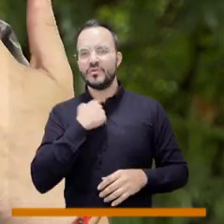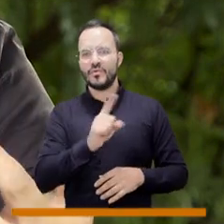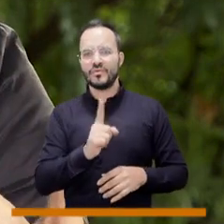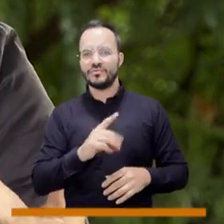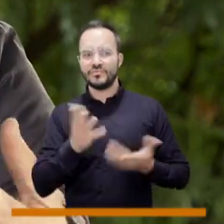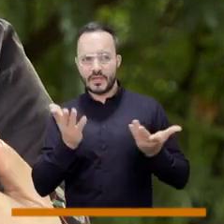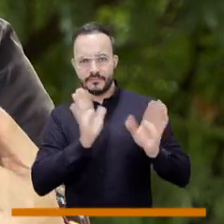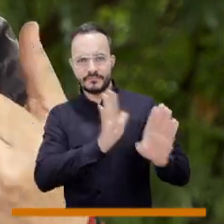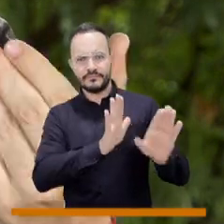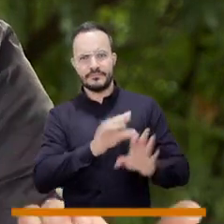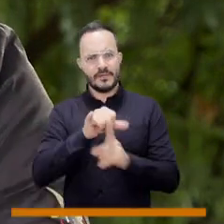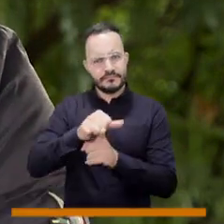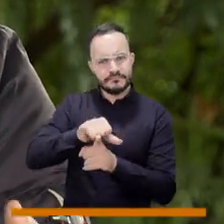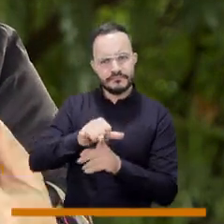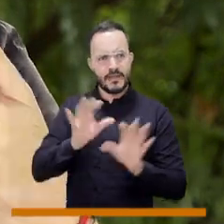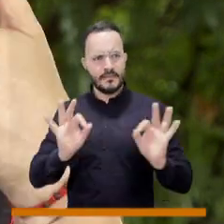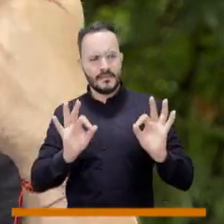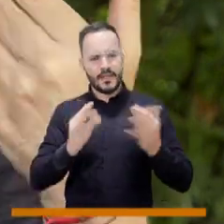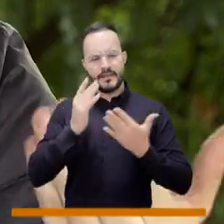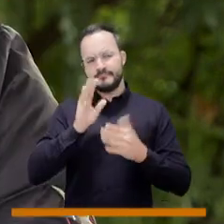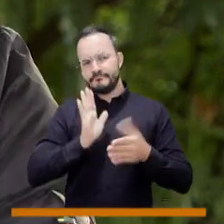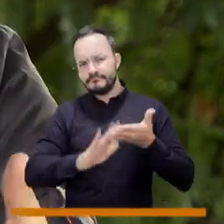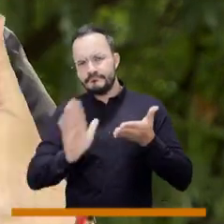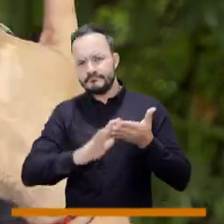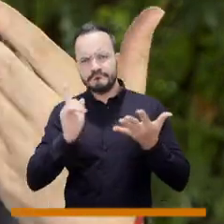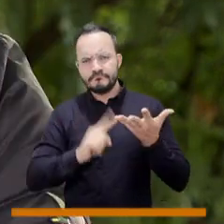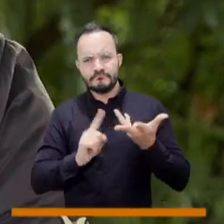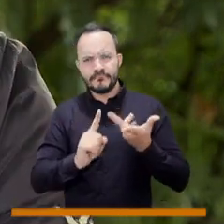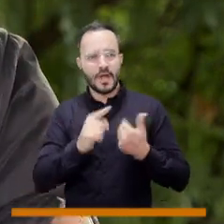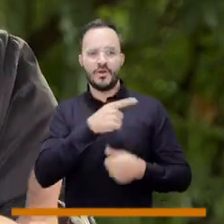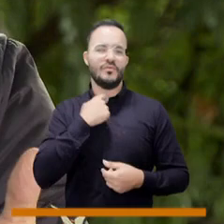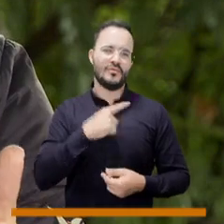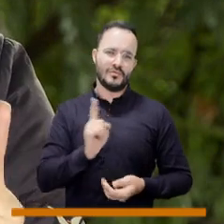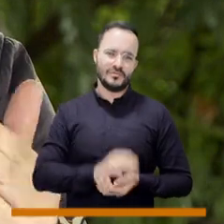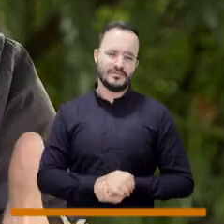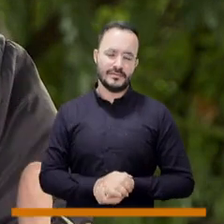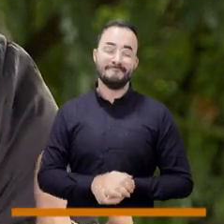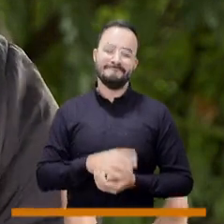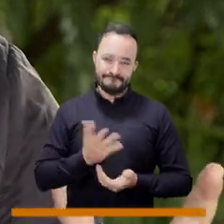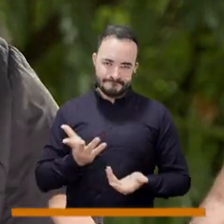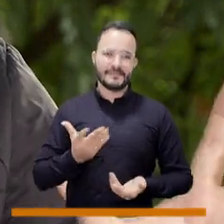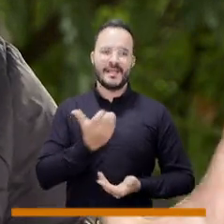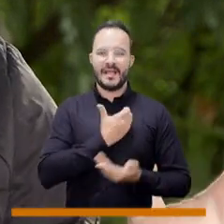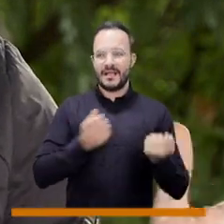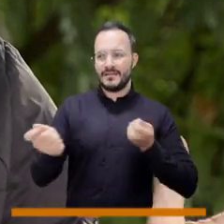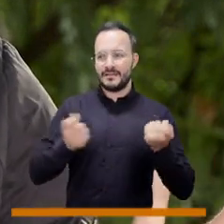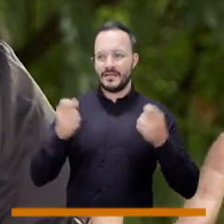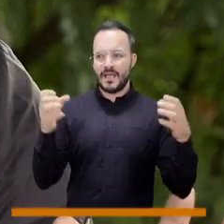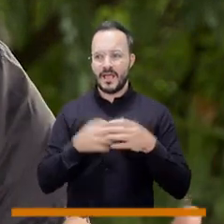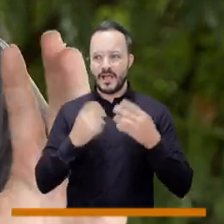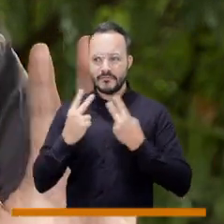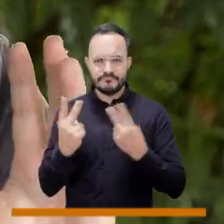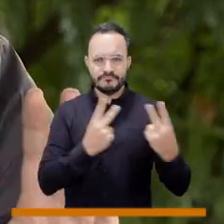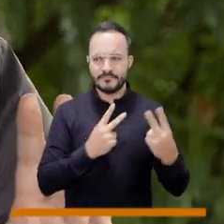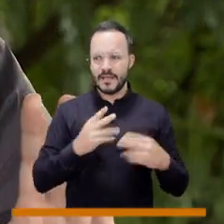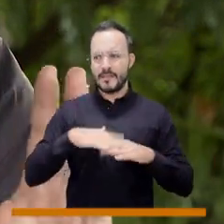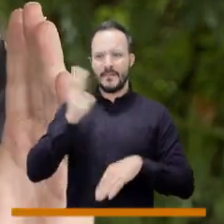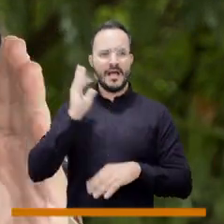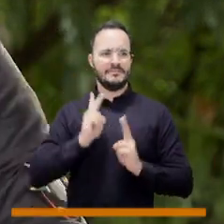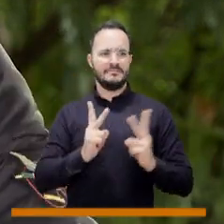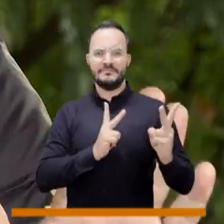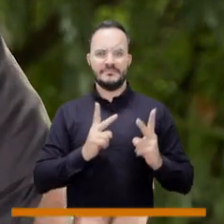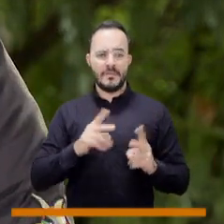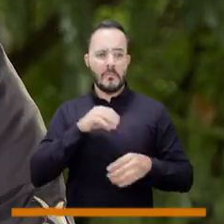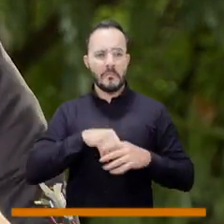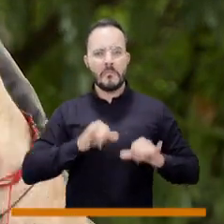control y contrapeso a sus decisiones, no le gusta que lo cuestionen, que lo critiquen. Por eso en su administración solamente van quedando todos los que le